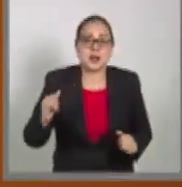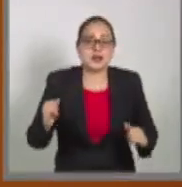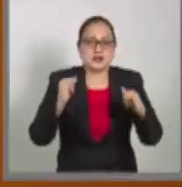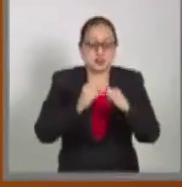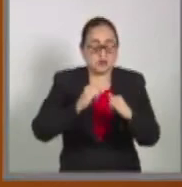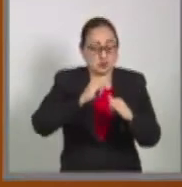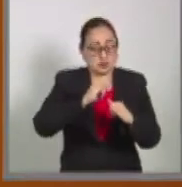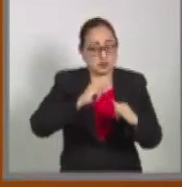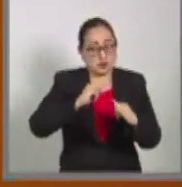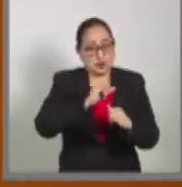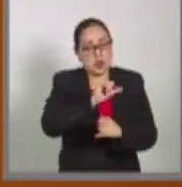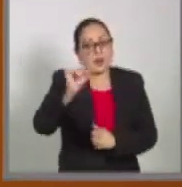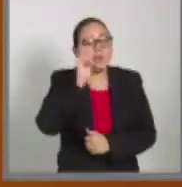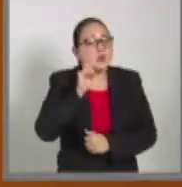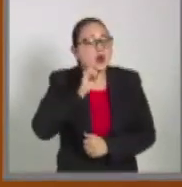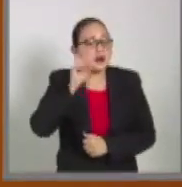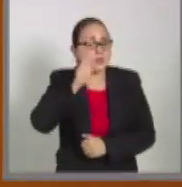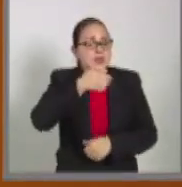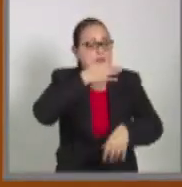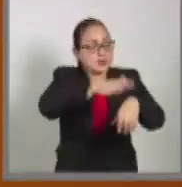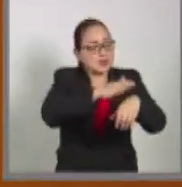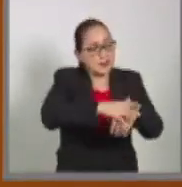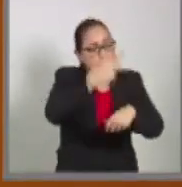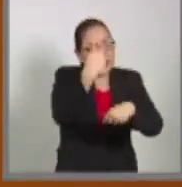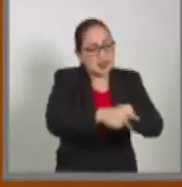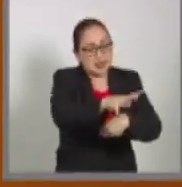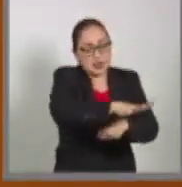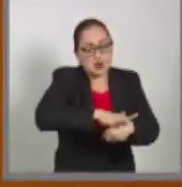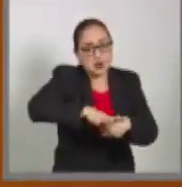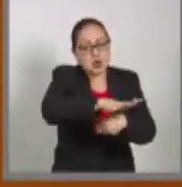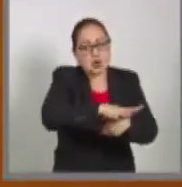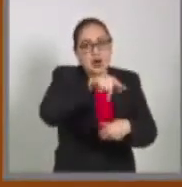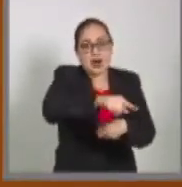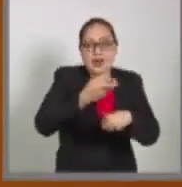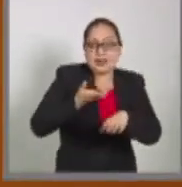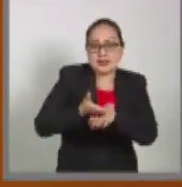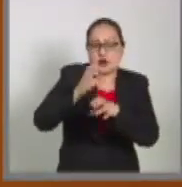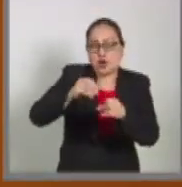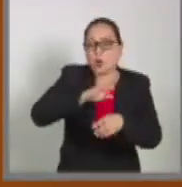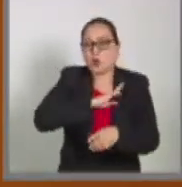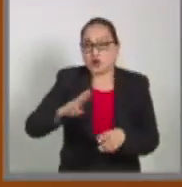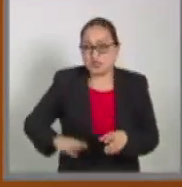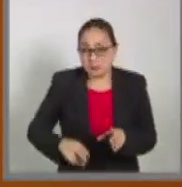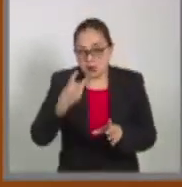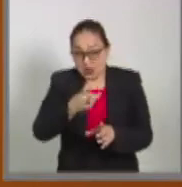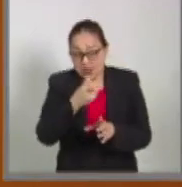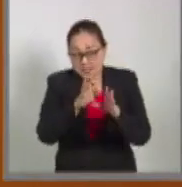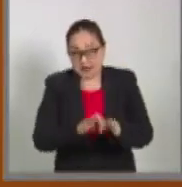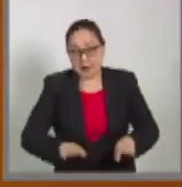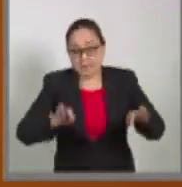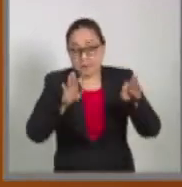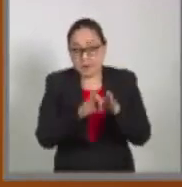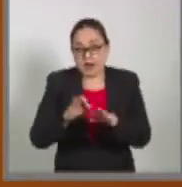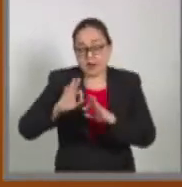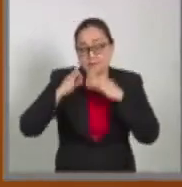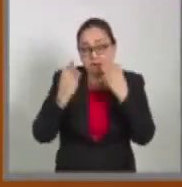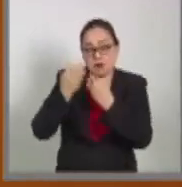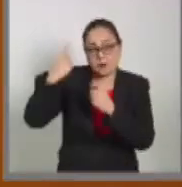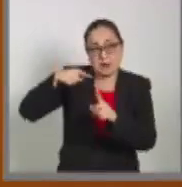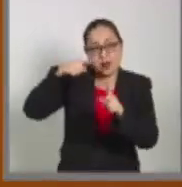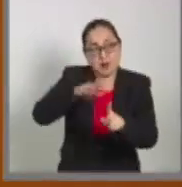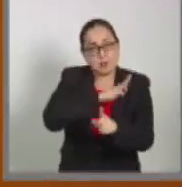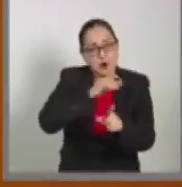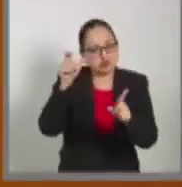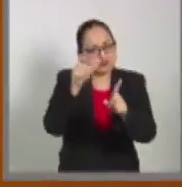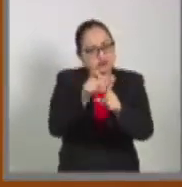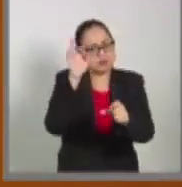la importancia de la declaratoria de la alerta de género en estados y municipios como un mecanismo político capaz de